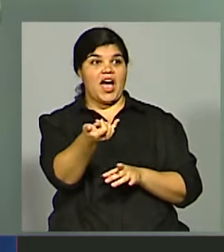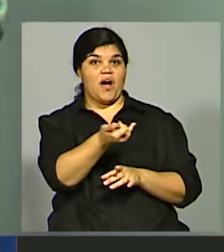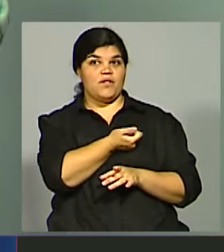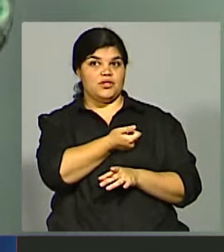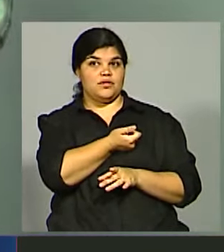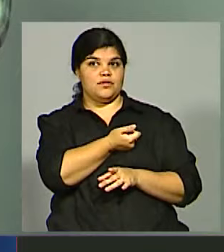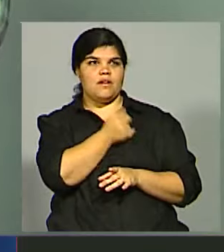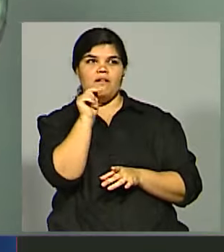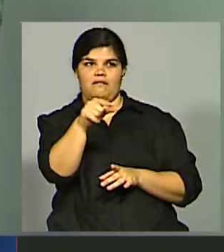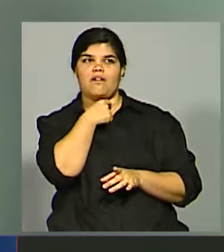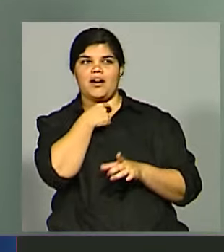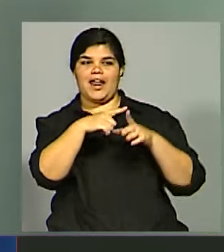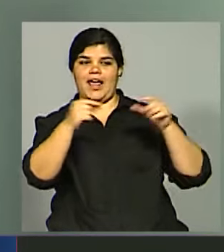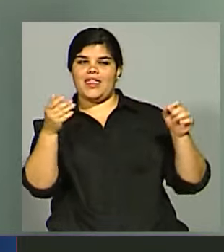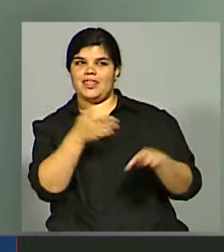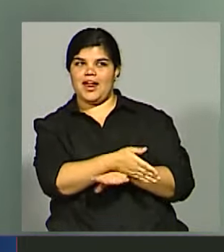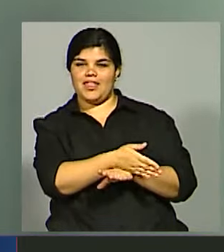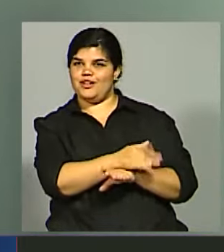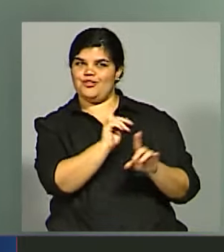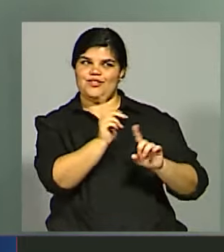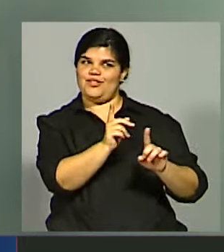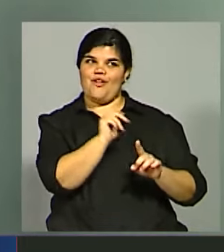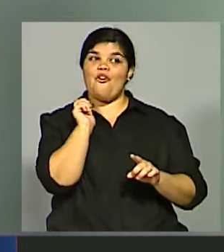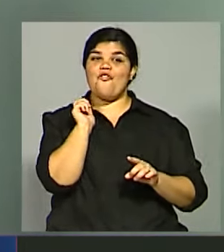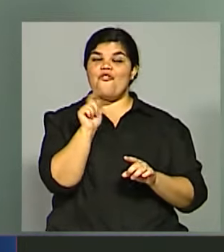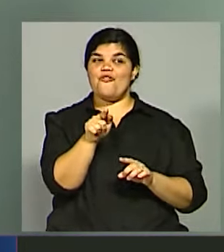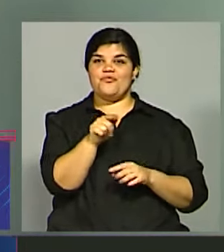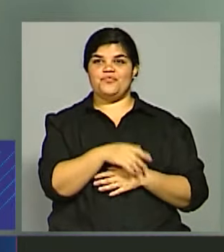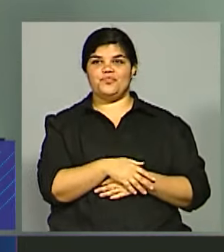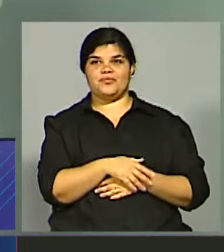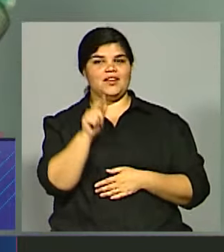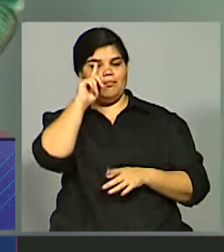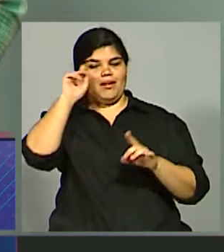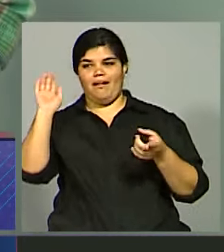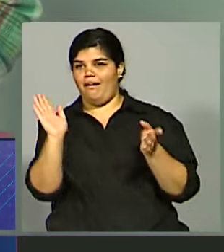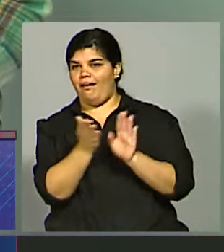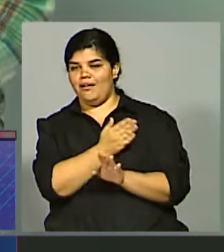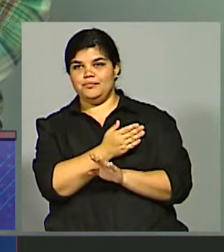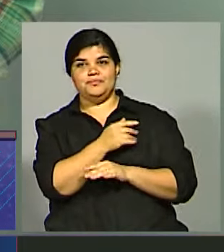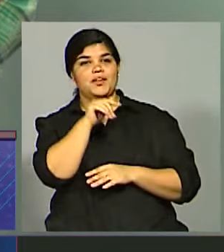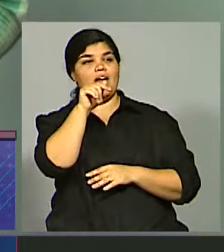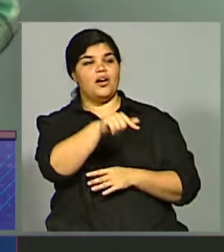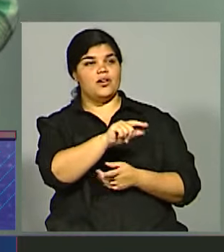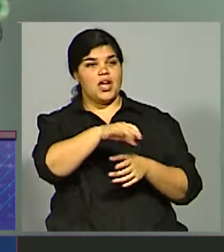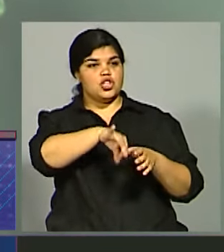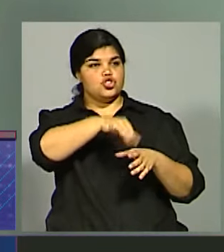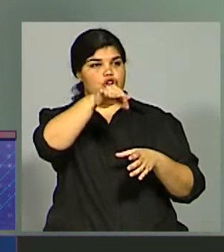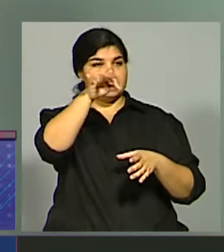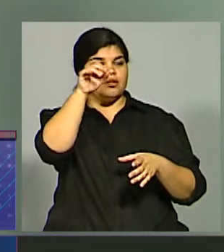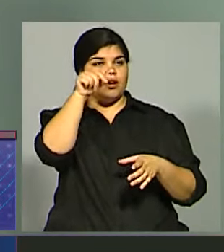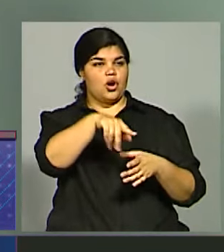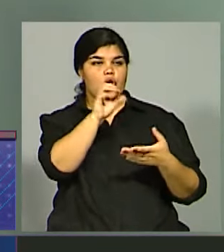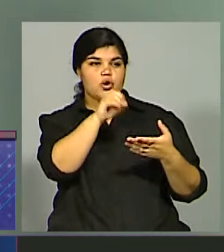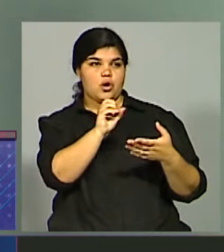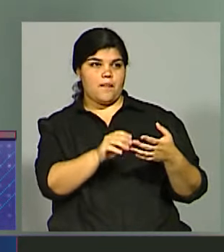se las quiere quedar a usted la entrada, ya lo sé. Pero bueno, Camila, yo vos había hablado los con nombres. Ella y usted me cambia todo. Ahora. Vos tenés los nombres de los ganadores, ¿no? Del sorteo que hacíamos para ir al cine